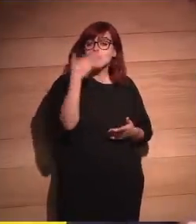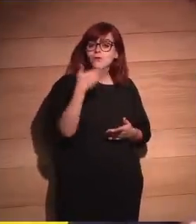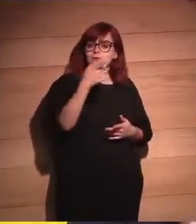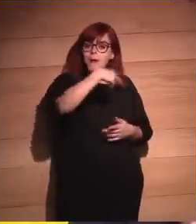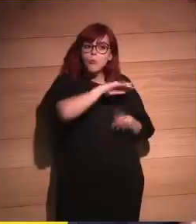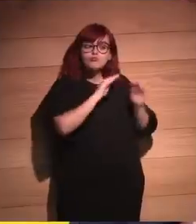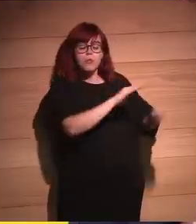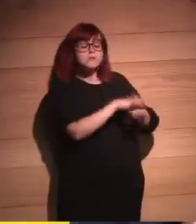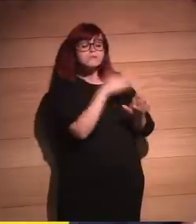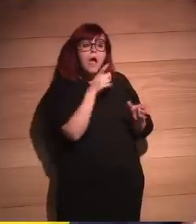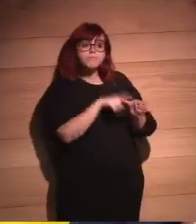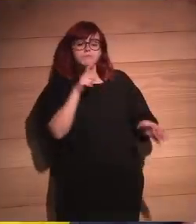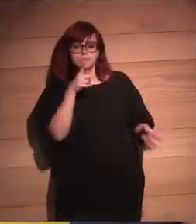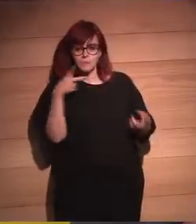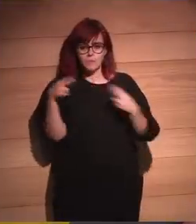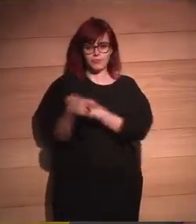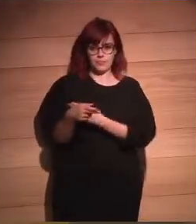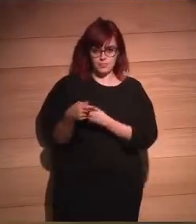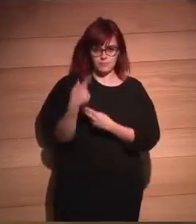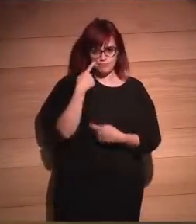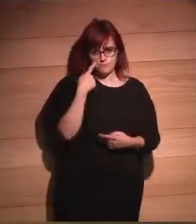ustedes. Sí.